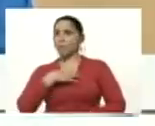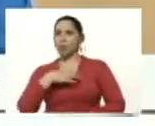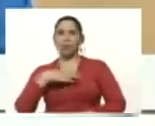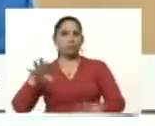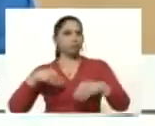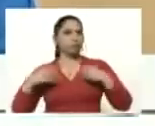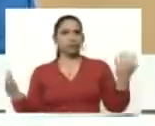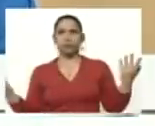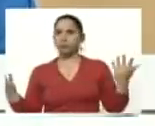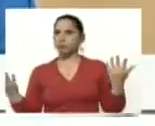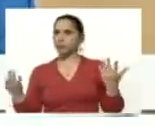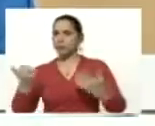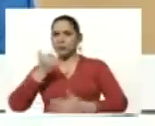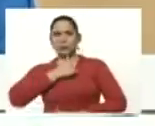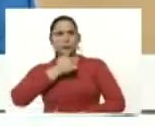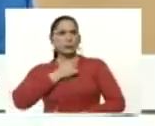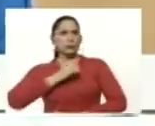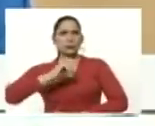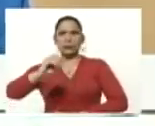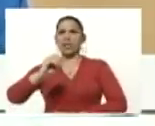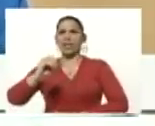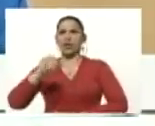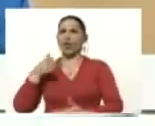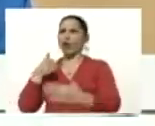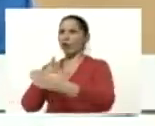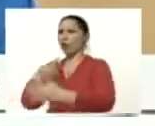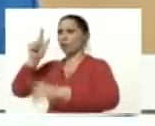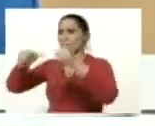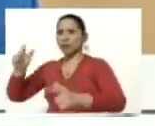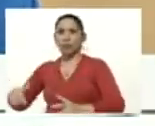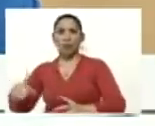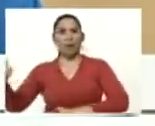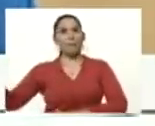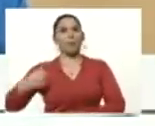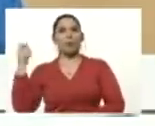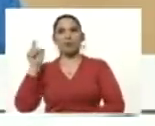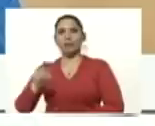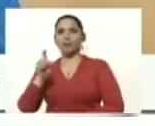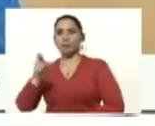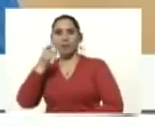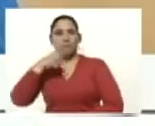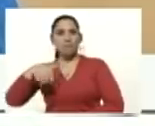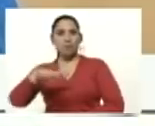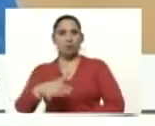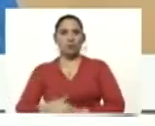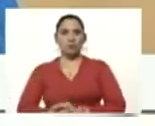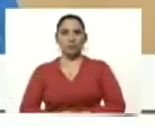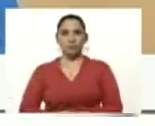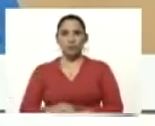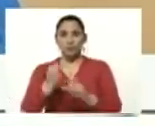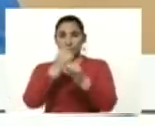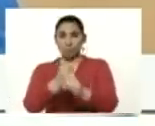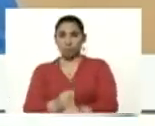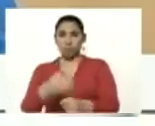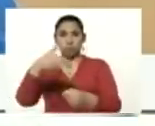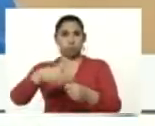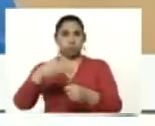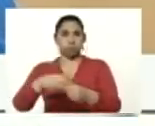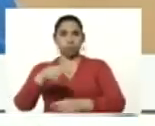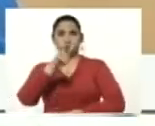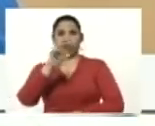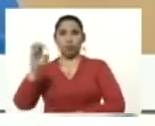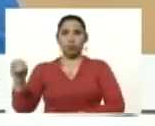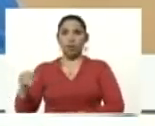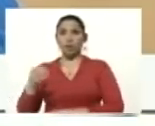aceptar tolerancia cero contra aquellos que se aprovechan de la necesidad pública. Y las estaciones de gasolina son 200